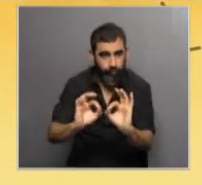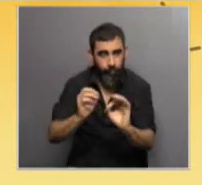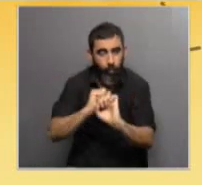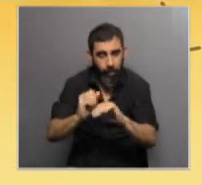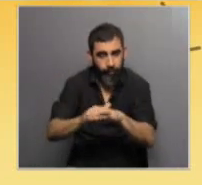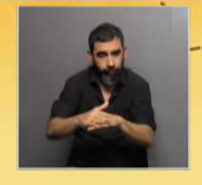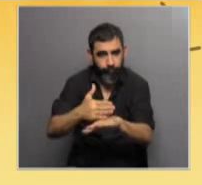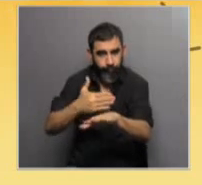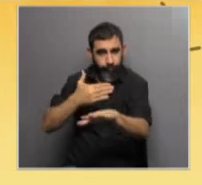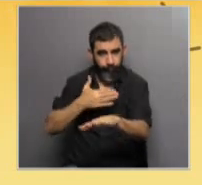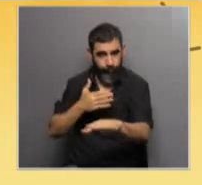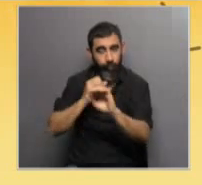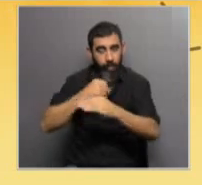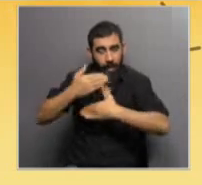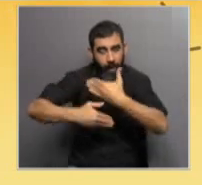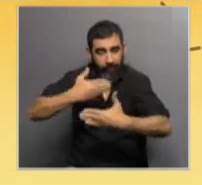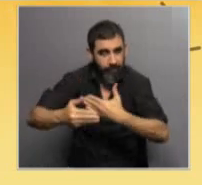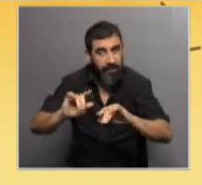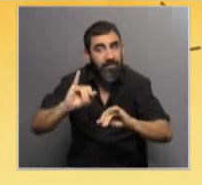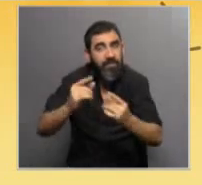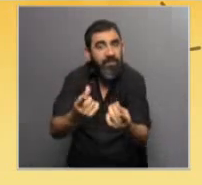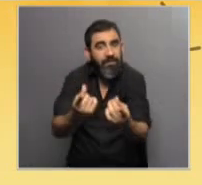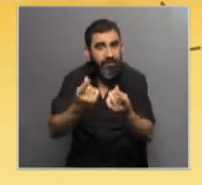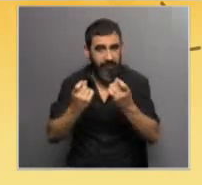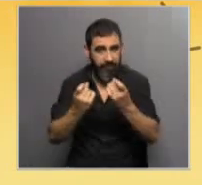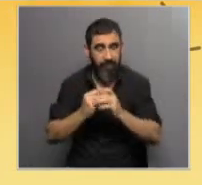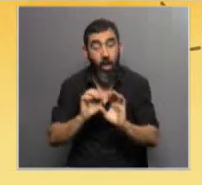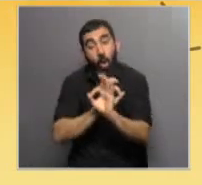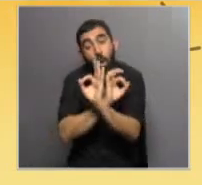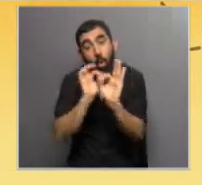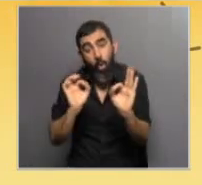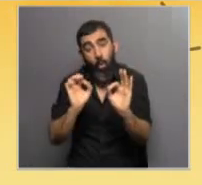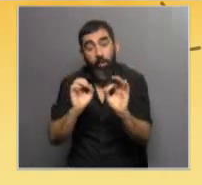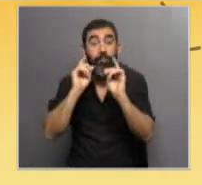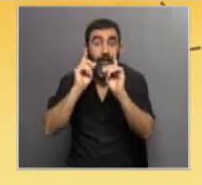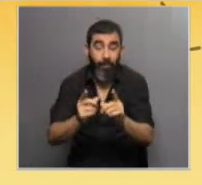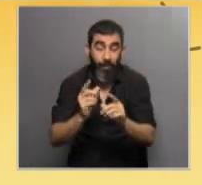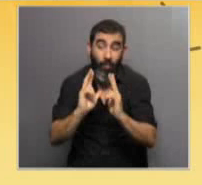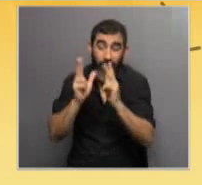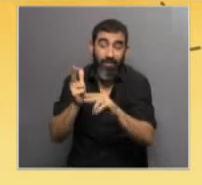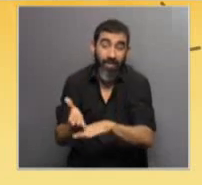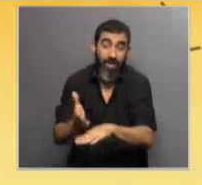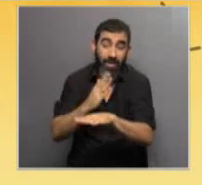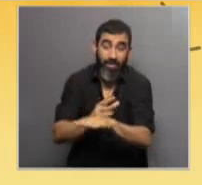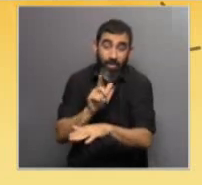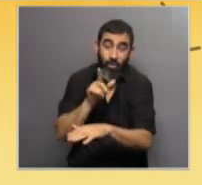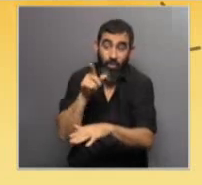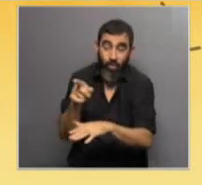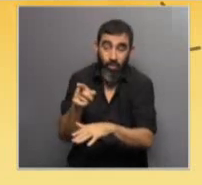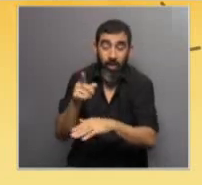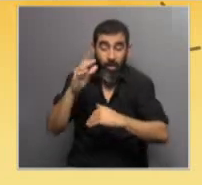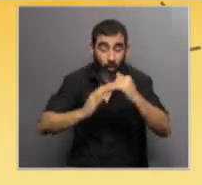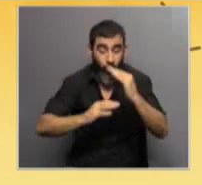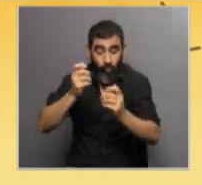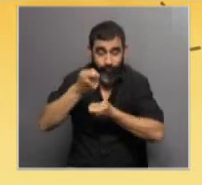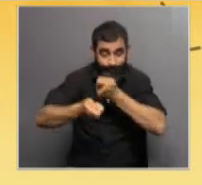para que pueda avanzar cuando es necesario y si no nos pasa lo que comentaba de las estructuras que construimos